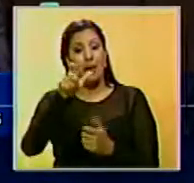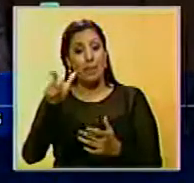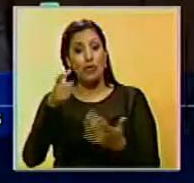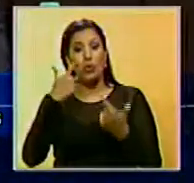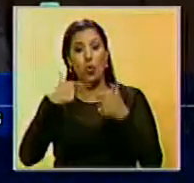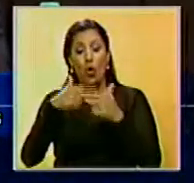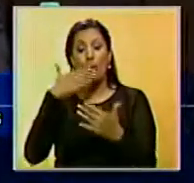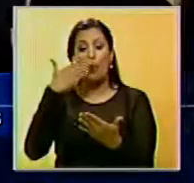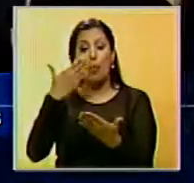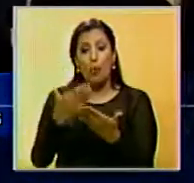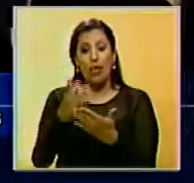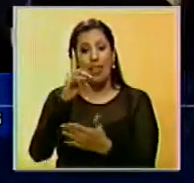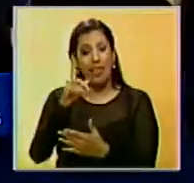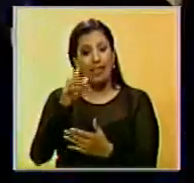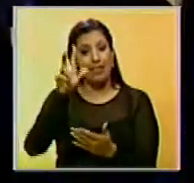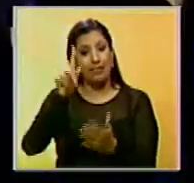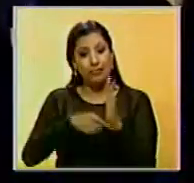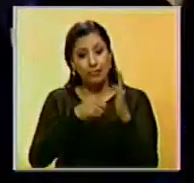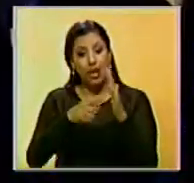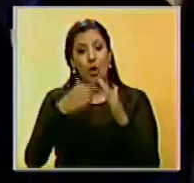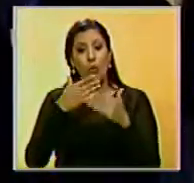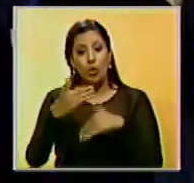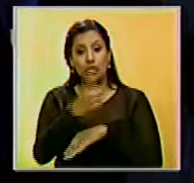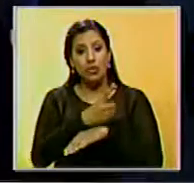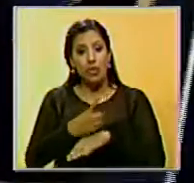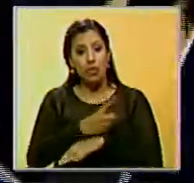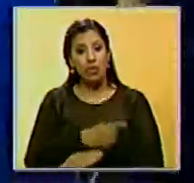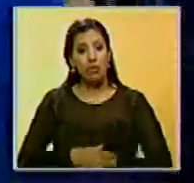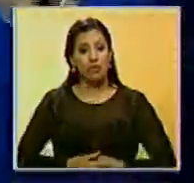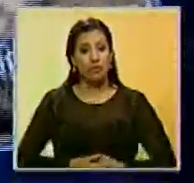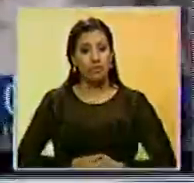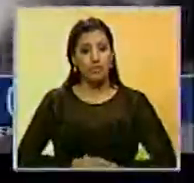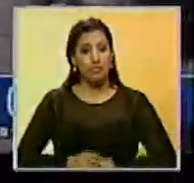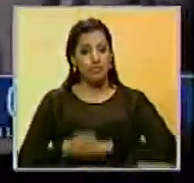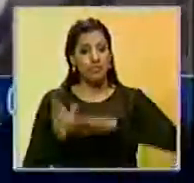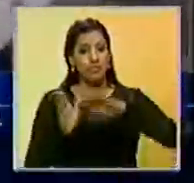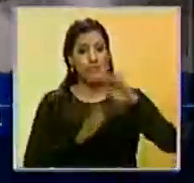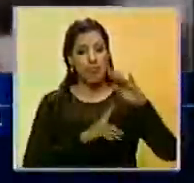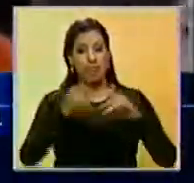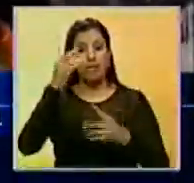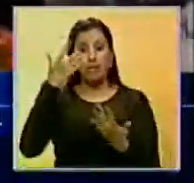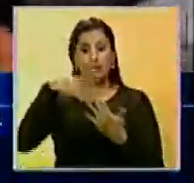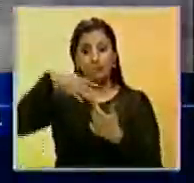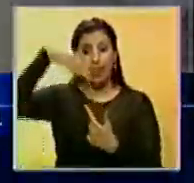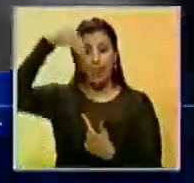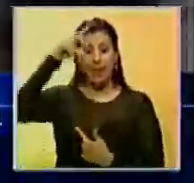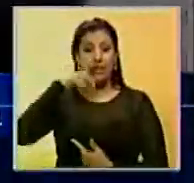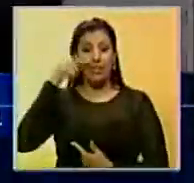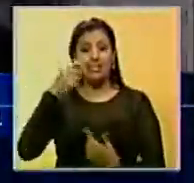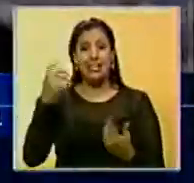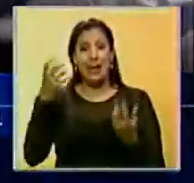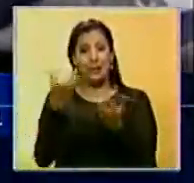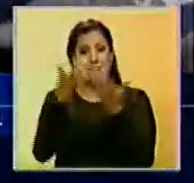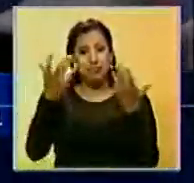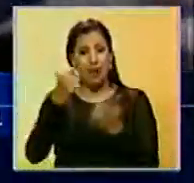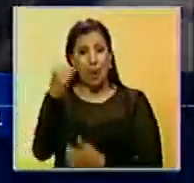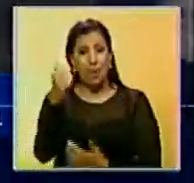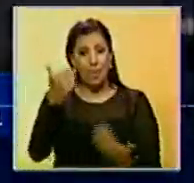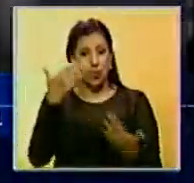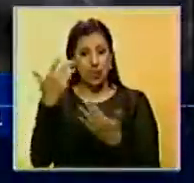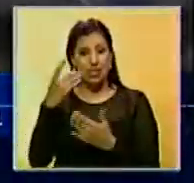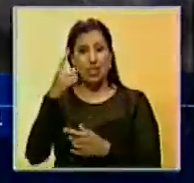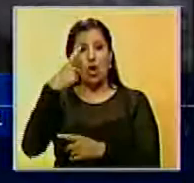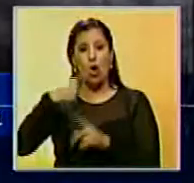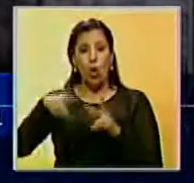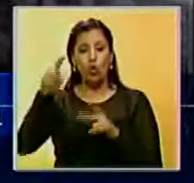la propuesta, la vete en las próximas horas. En París, manifestantes quemaron un carro de la policía y